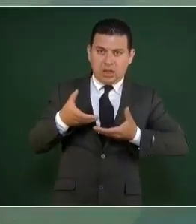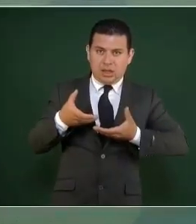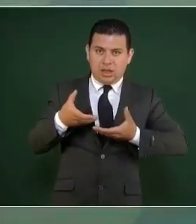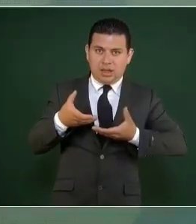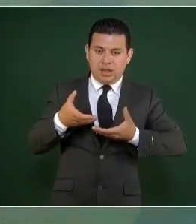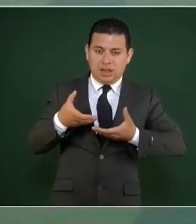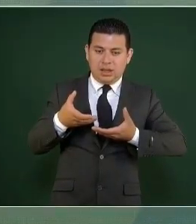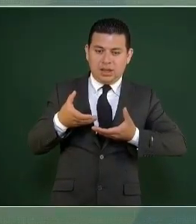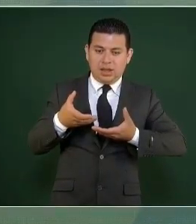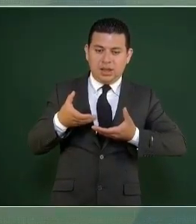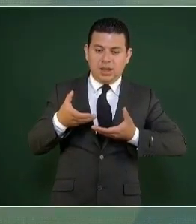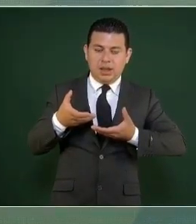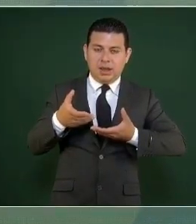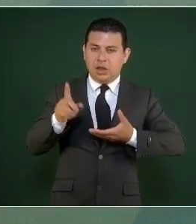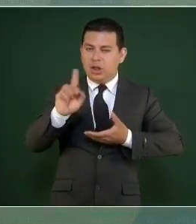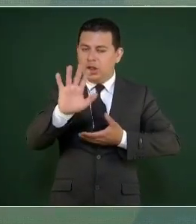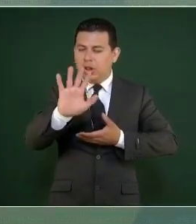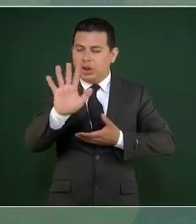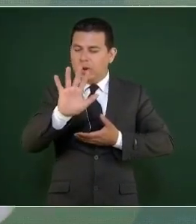que tiene